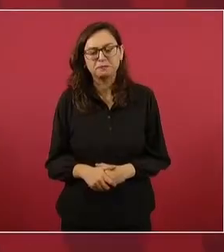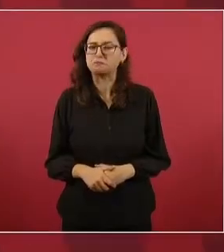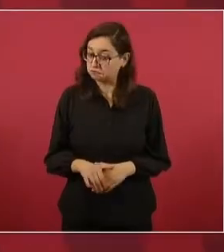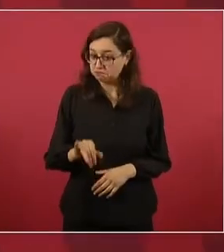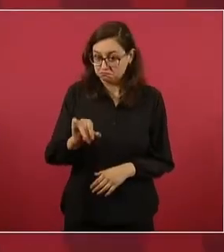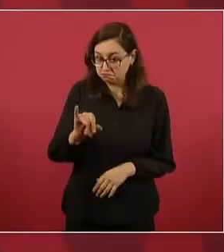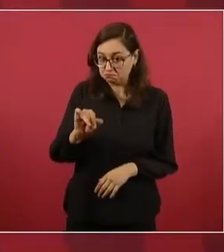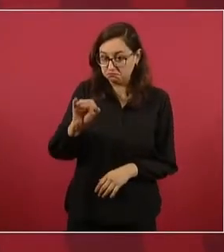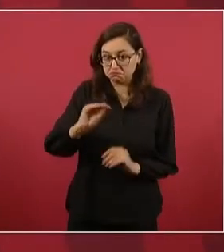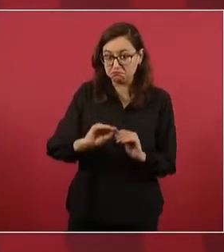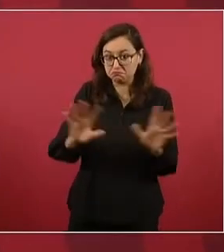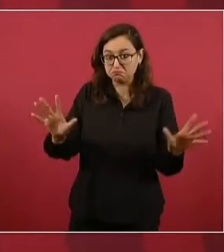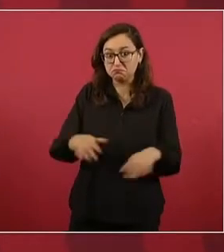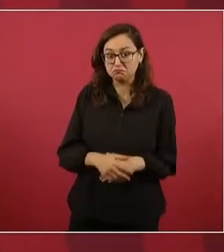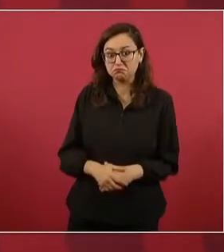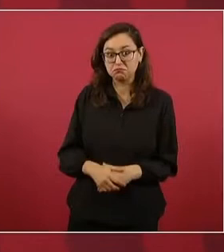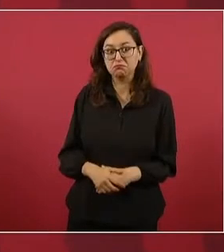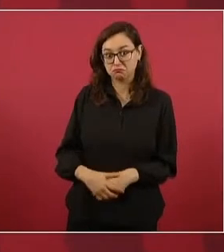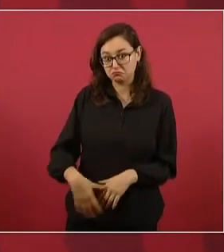de